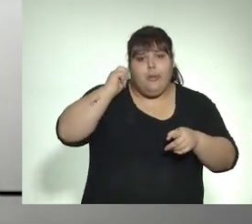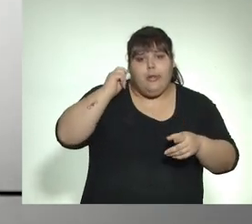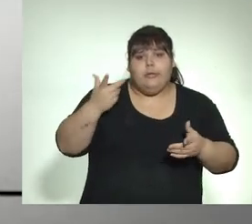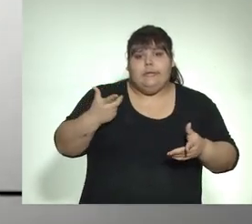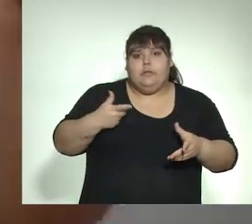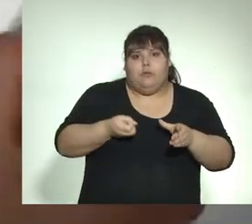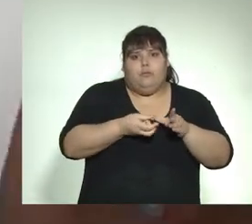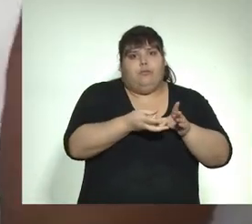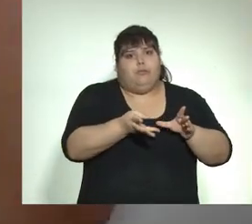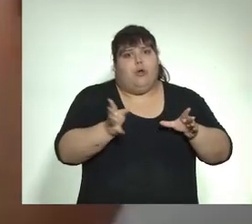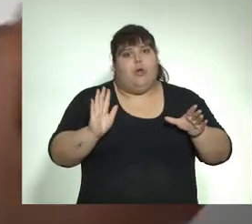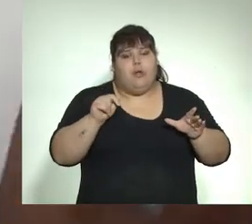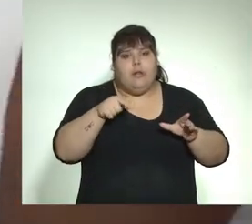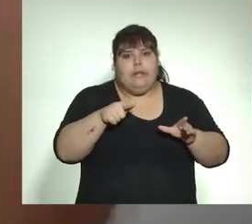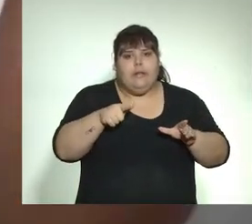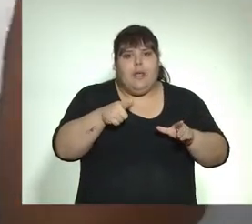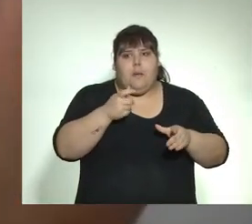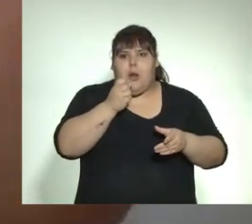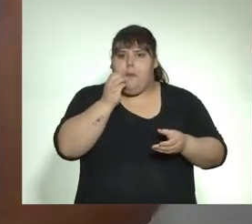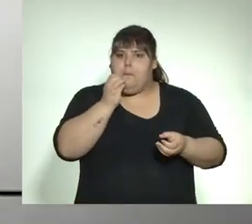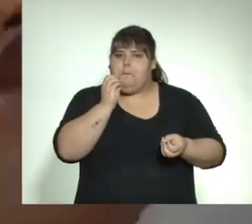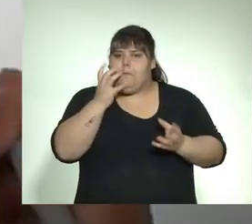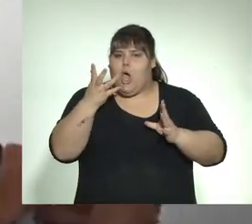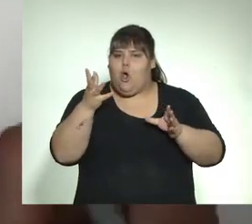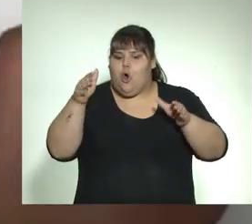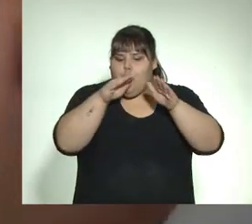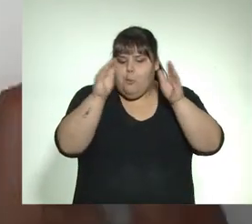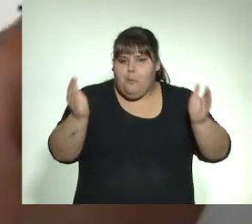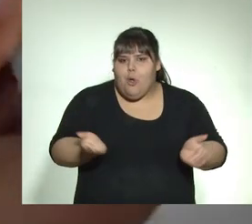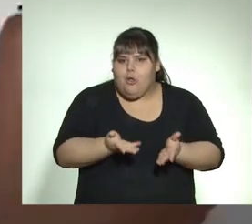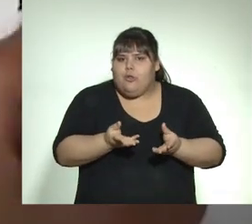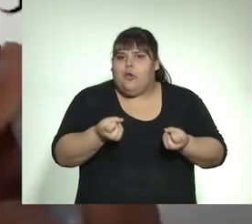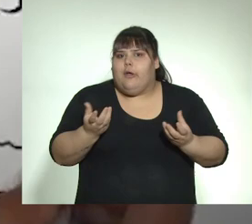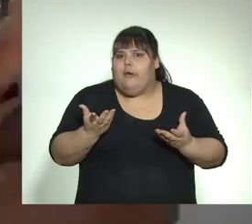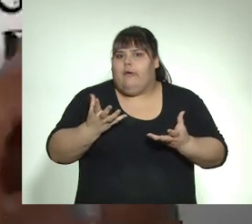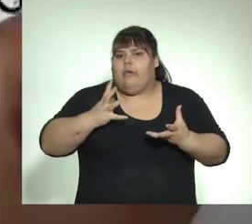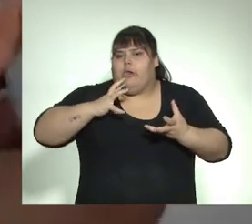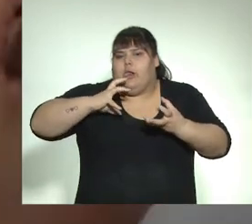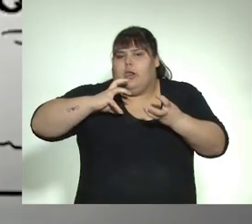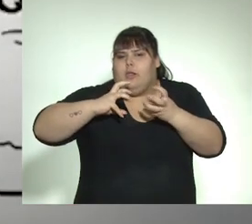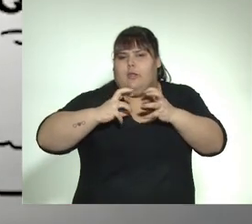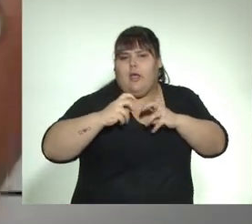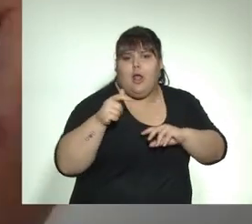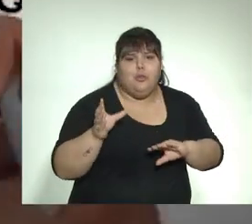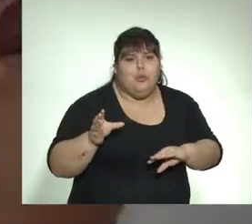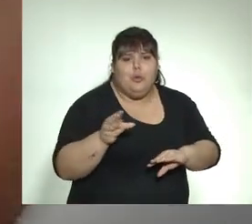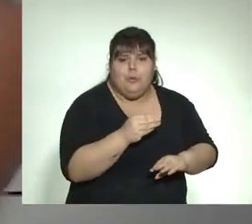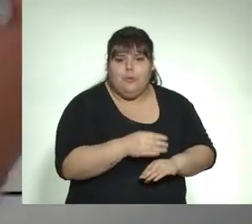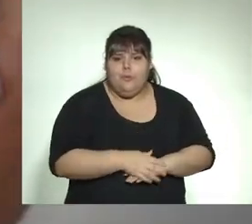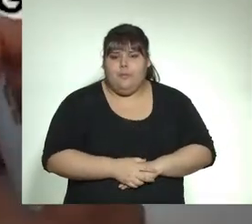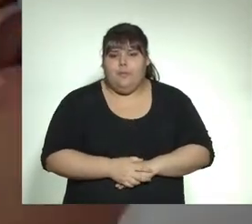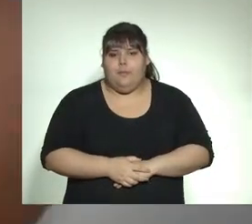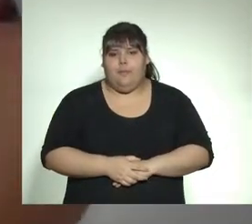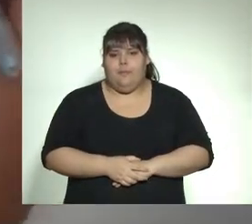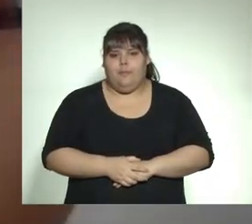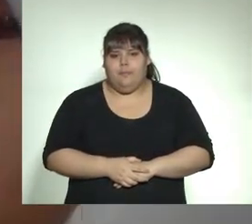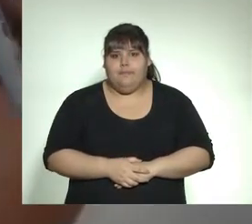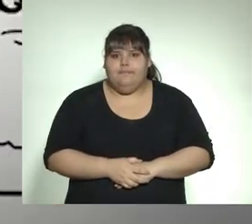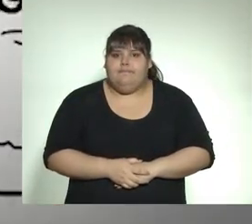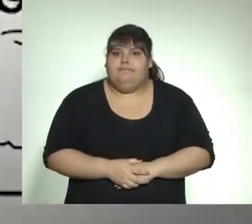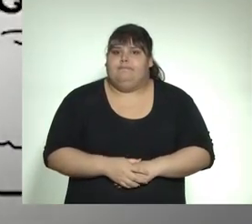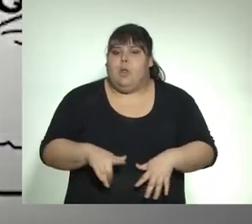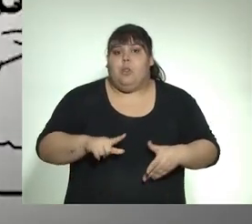cumpleaños. Somos varias y para que entremos mejor en la bolsa, nos doblaron